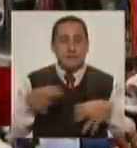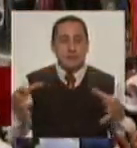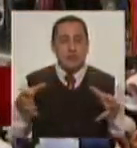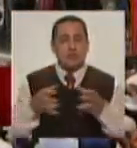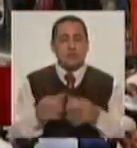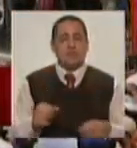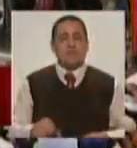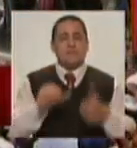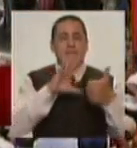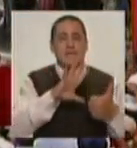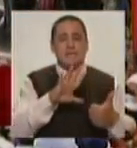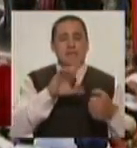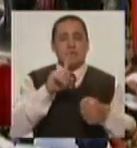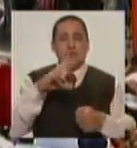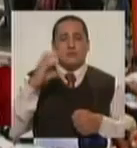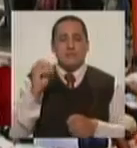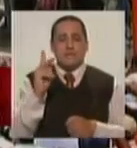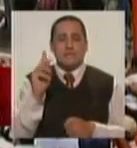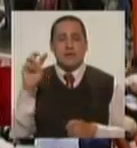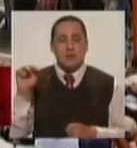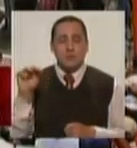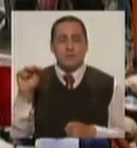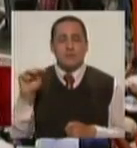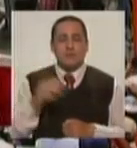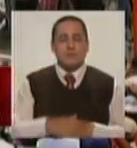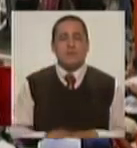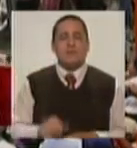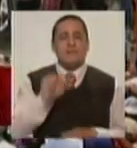De esos 610 kilómetros,